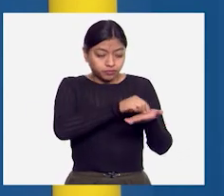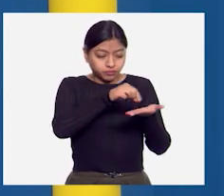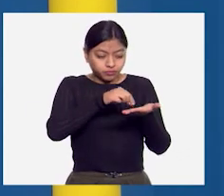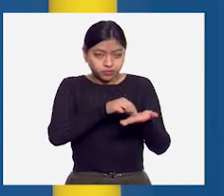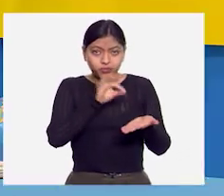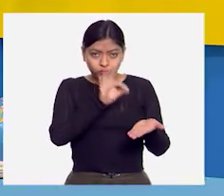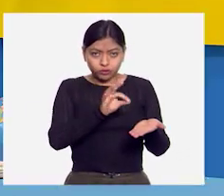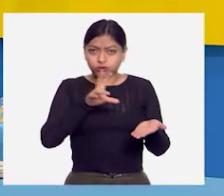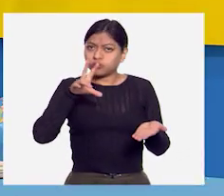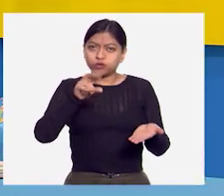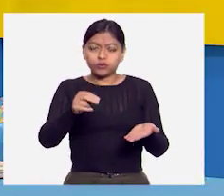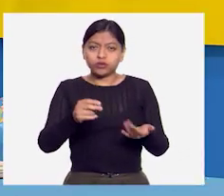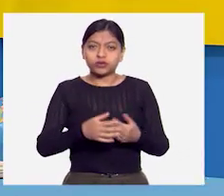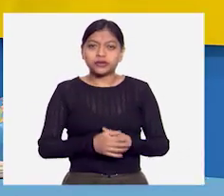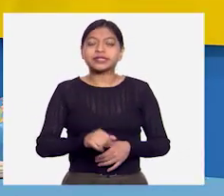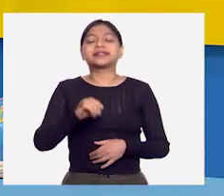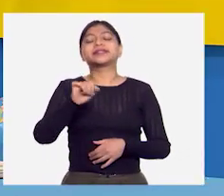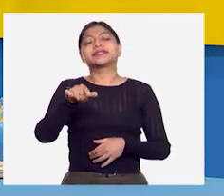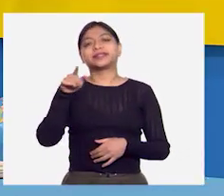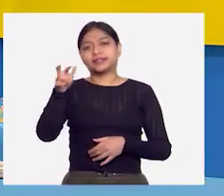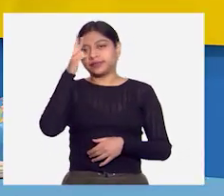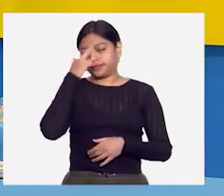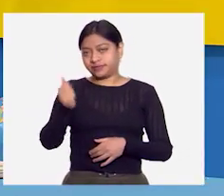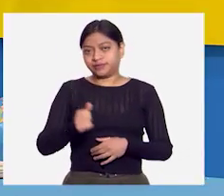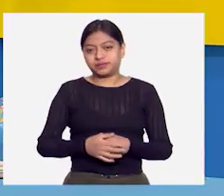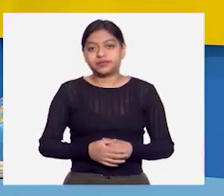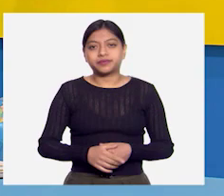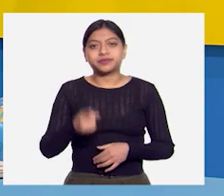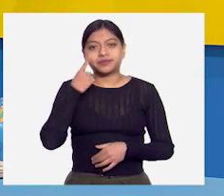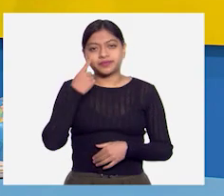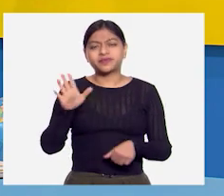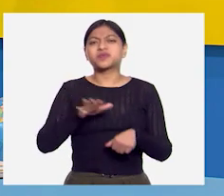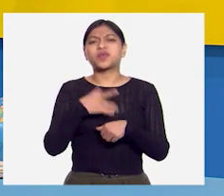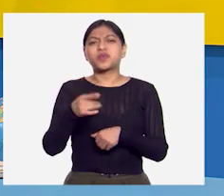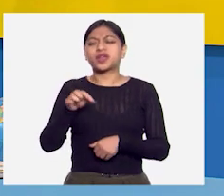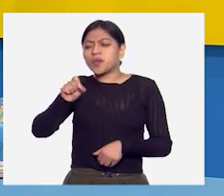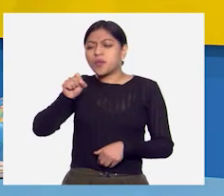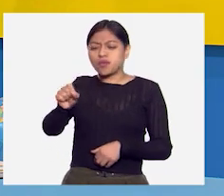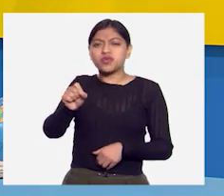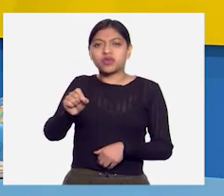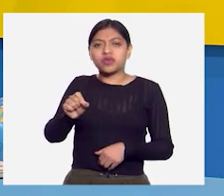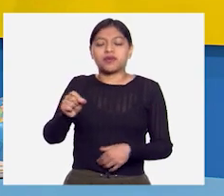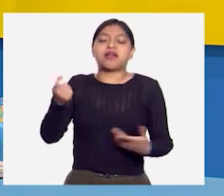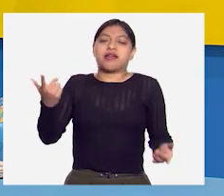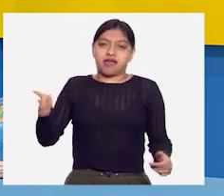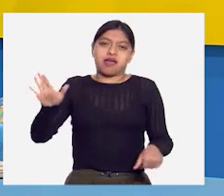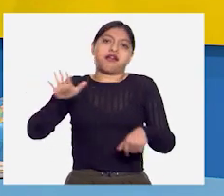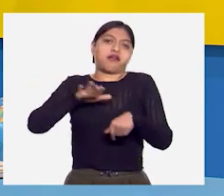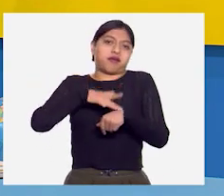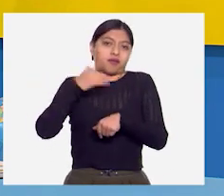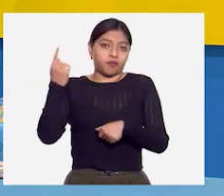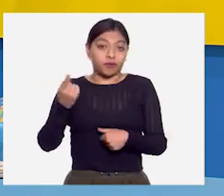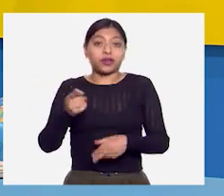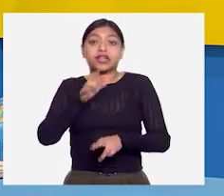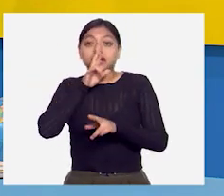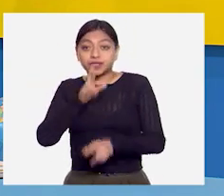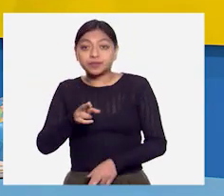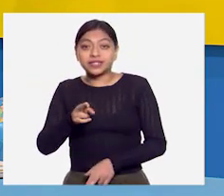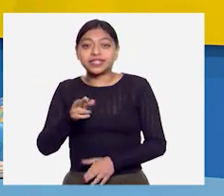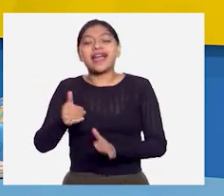valor. Tienes razón en tu observación, pero se debe a que el valor de la media aritmética es el resultado de